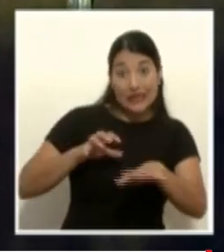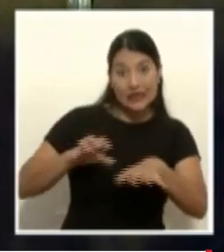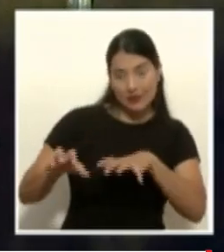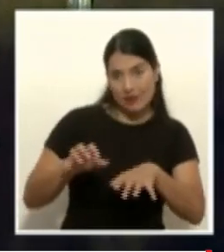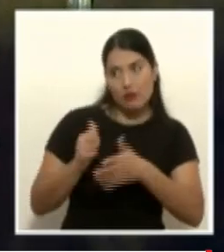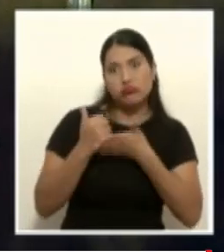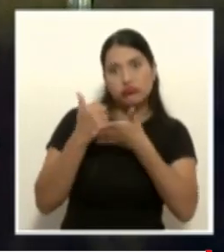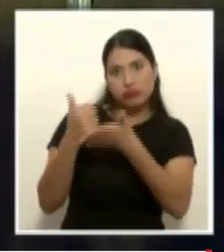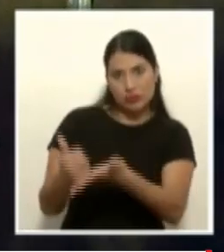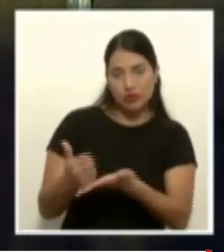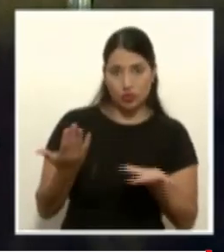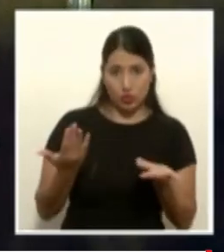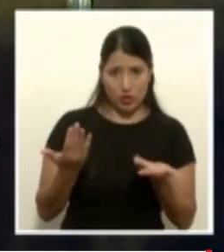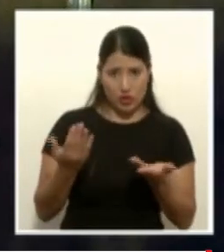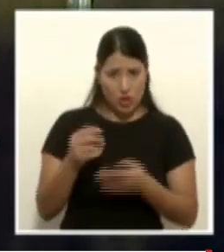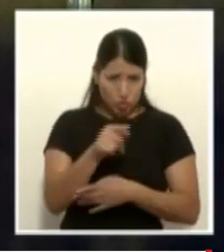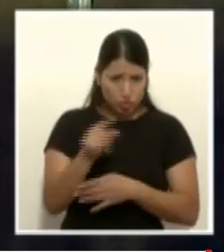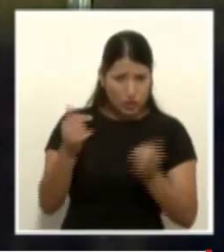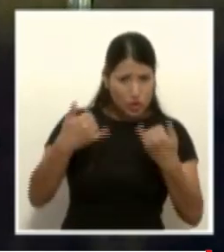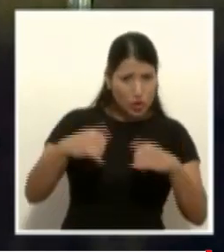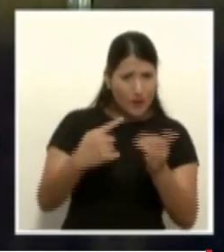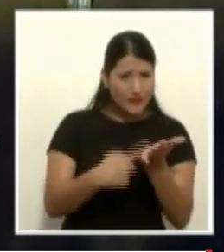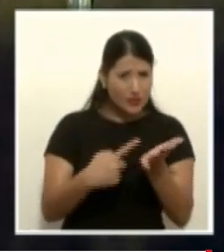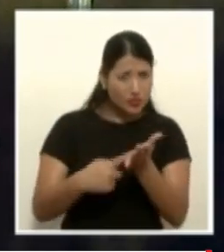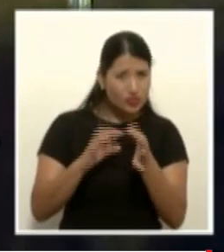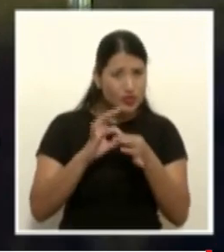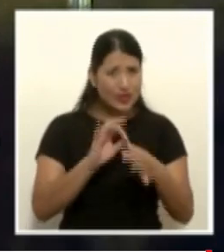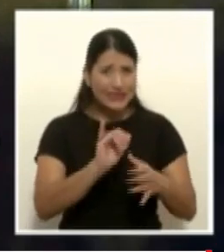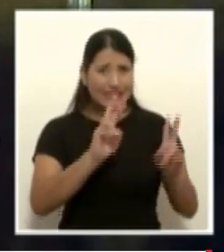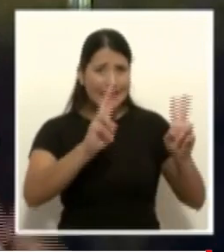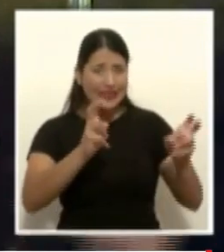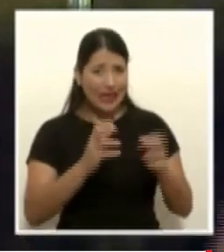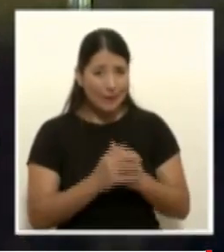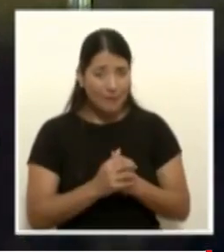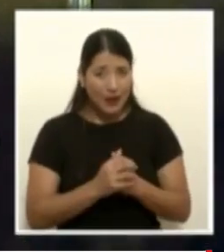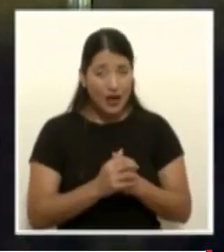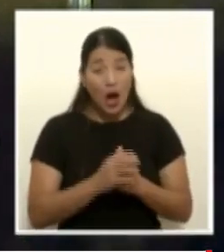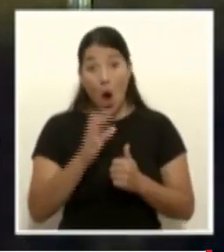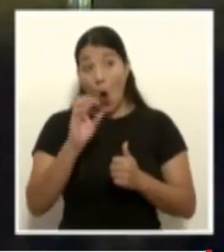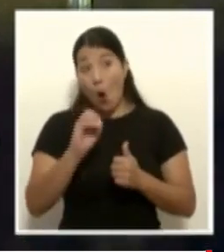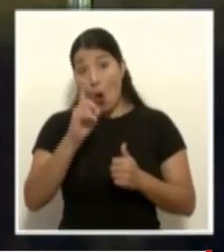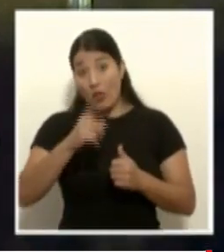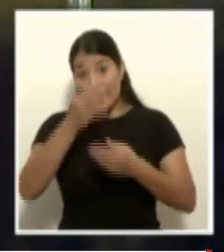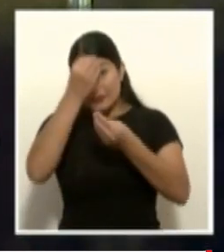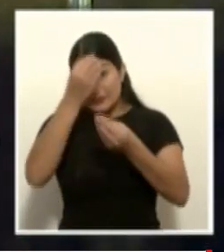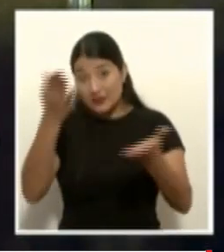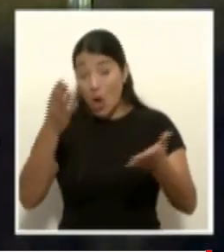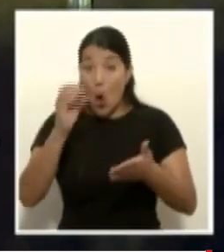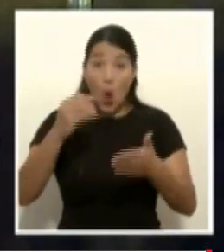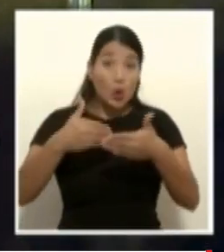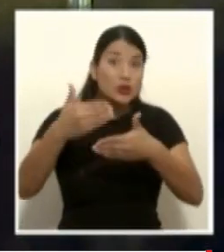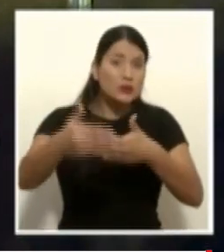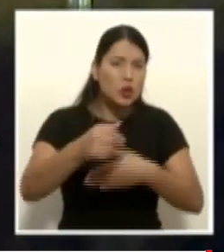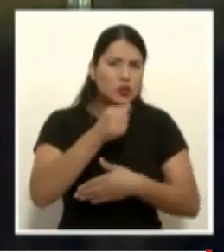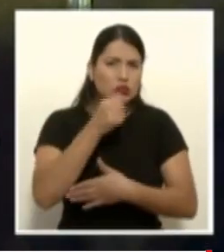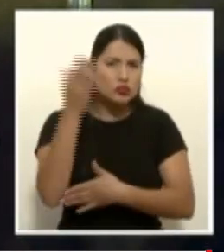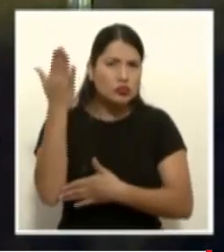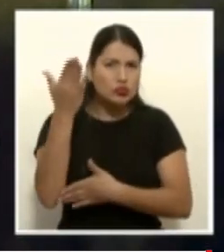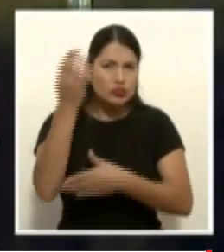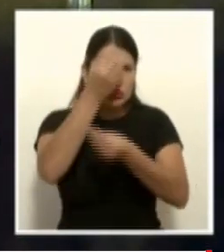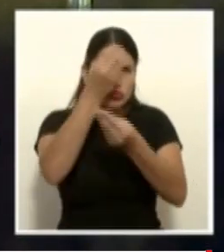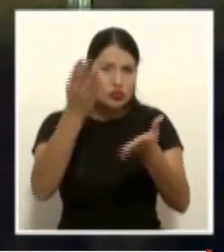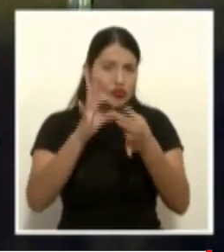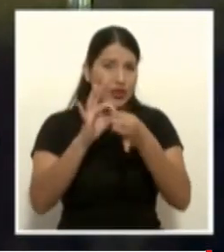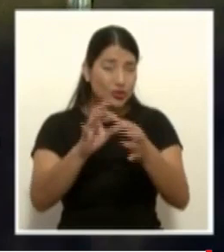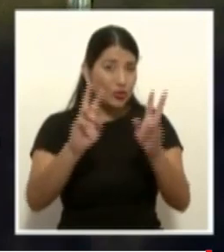quisiéramos saber si se está trabajando en eso, o si ha hecho falta informarlo, o si ya viene también una conferencia o algo con respecto